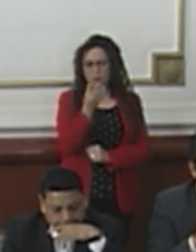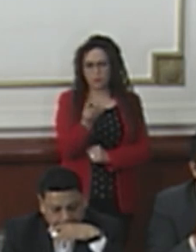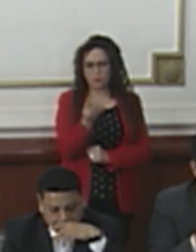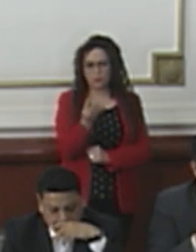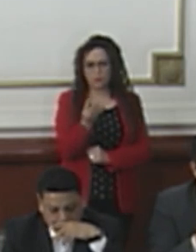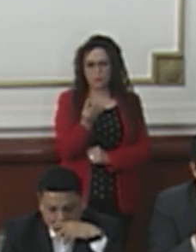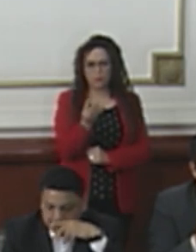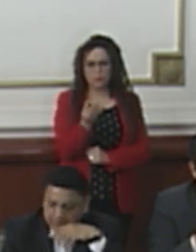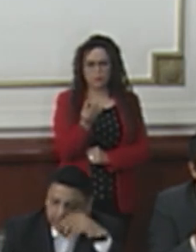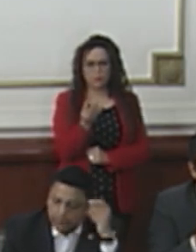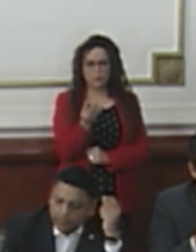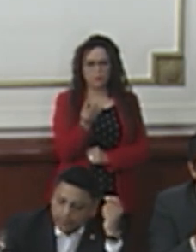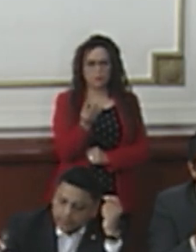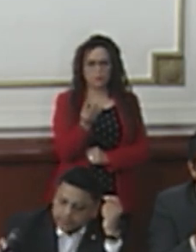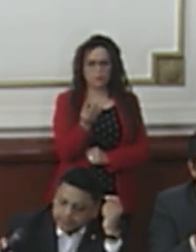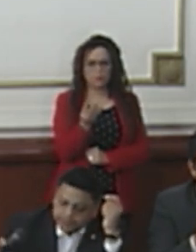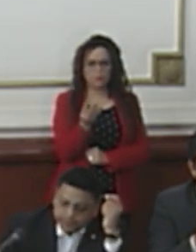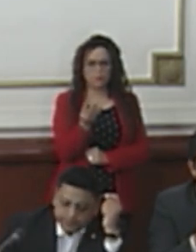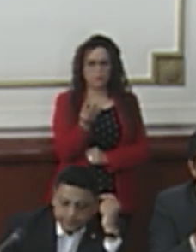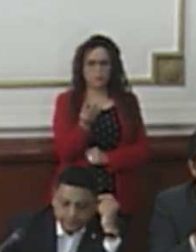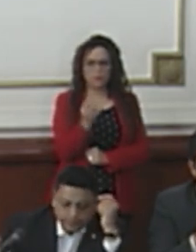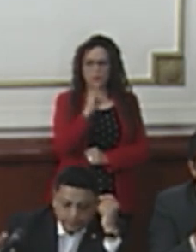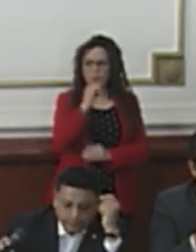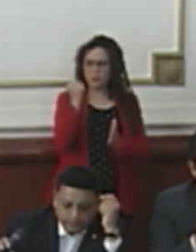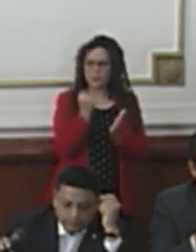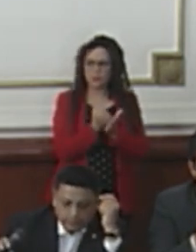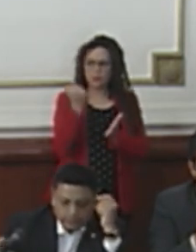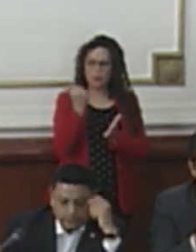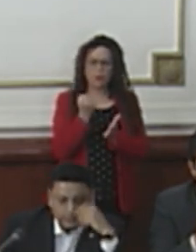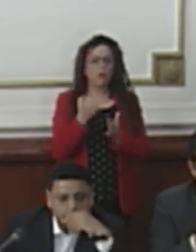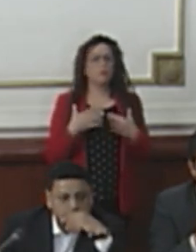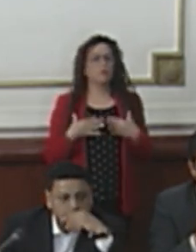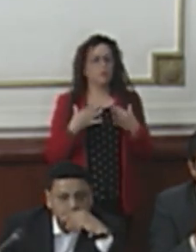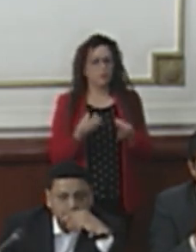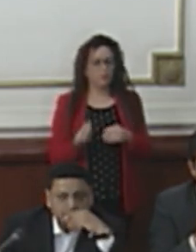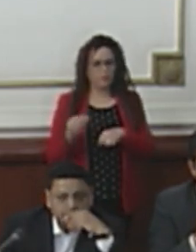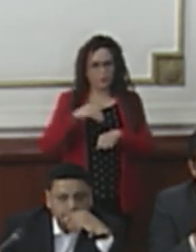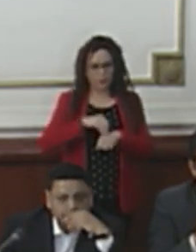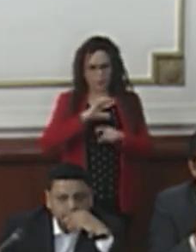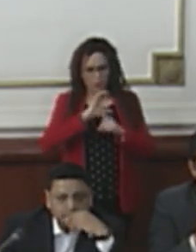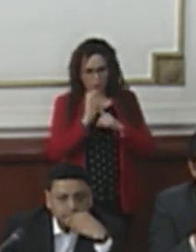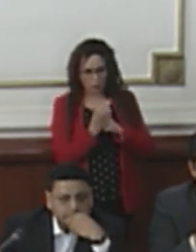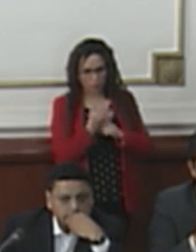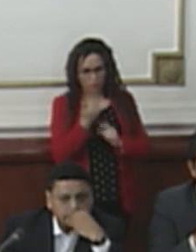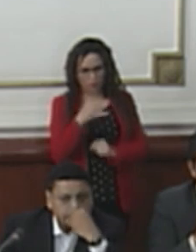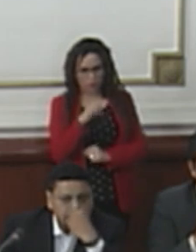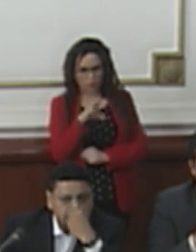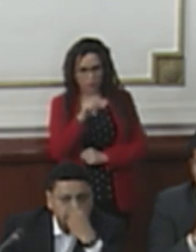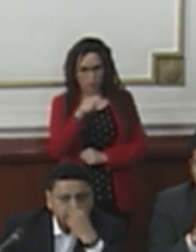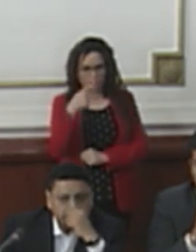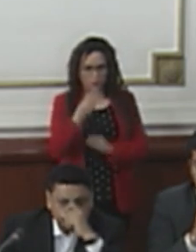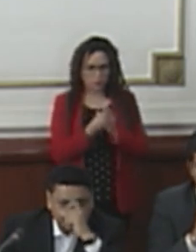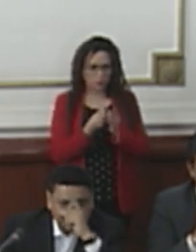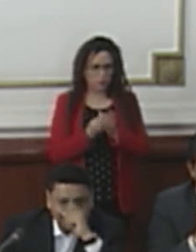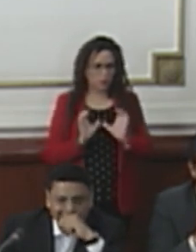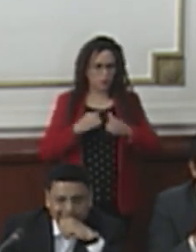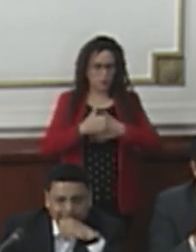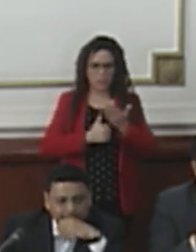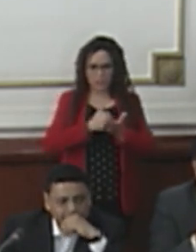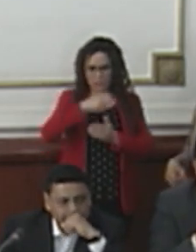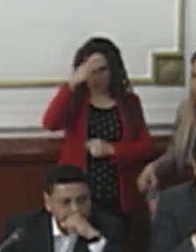AC/CCDMX/3/JUCOPO/1A/008/2024, por el cual se aprueba la creación e integración de comisiones ordinarias y comités del Congreso de la Ciudad de